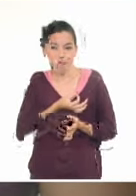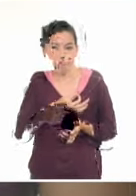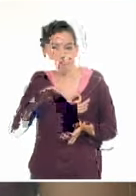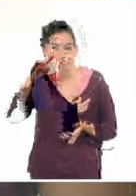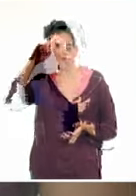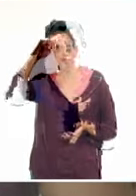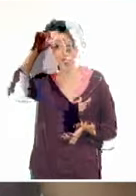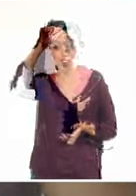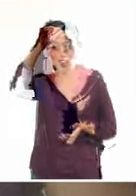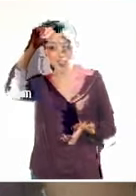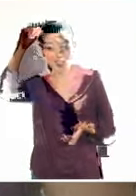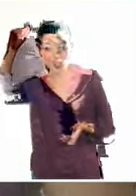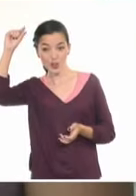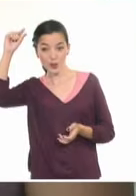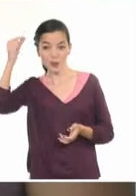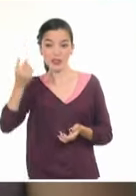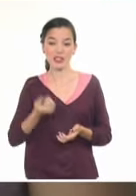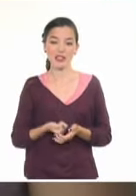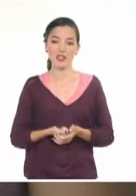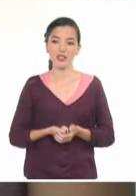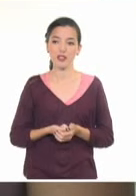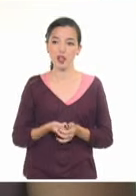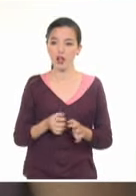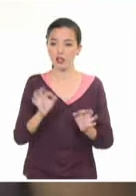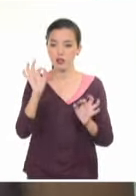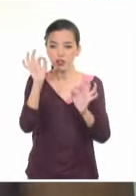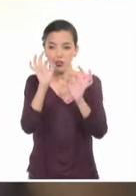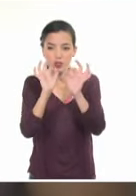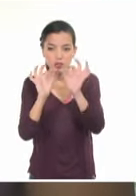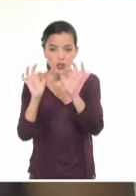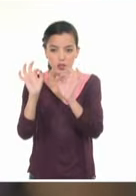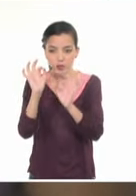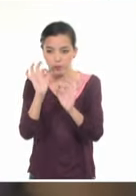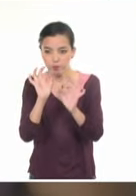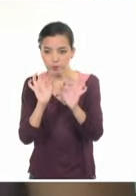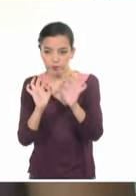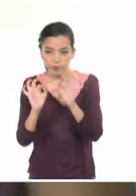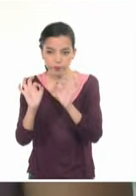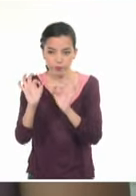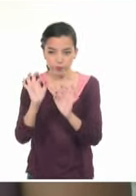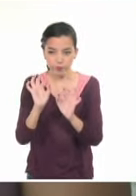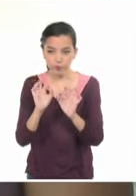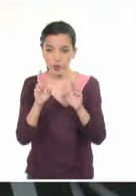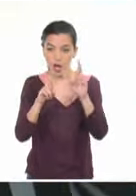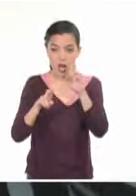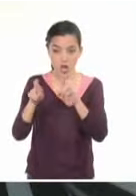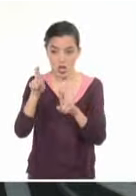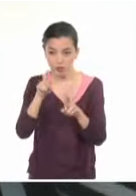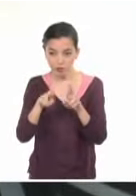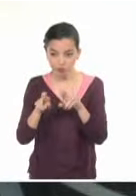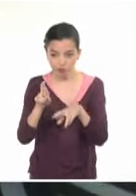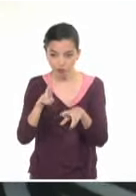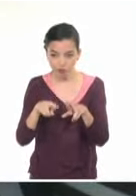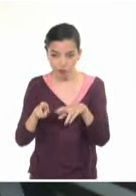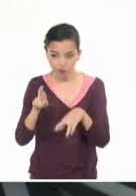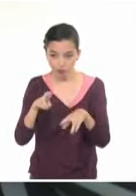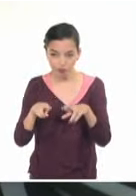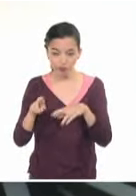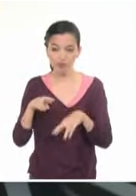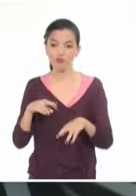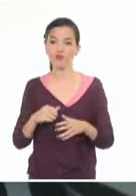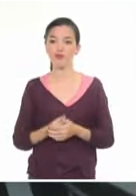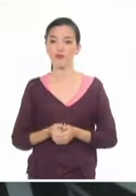muy pequeño, no se definía lo que era. Y ahí me mandan de nuevo a consulta a los 6 meses y me empezaron a hacer las